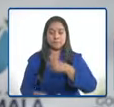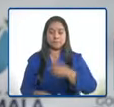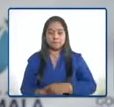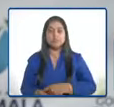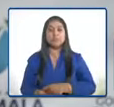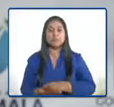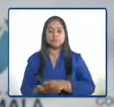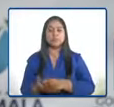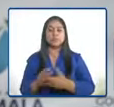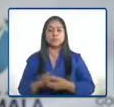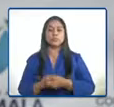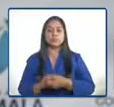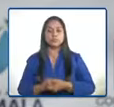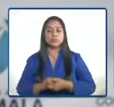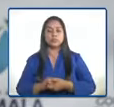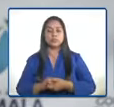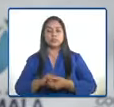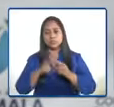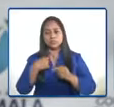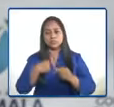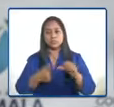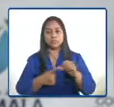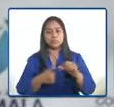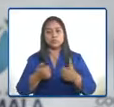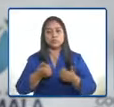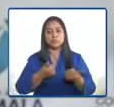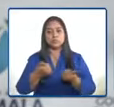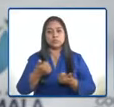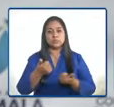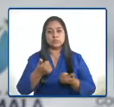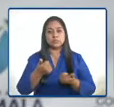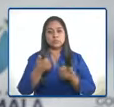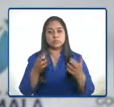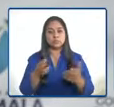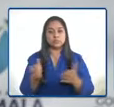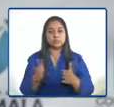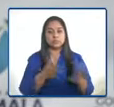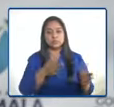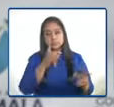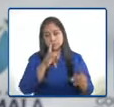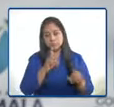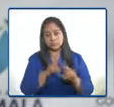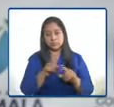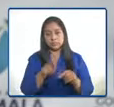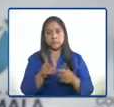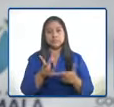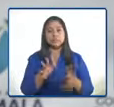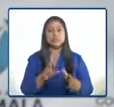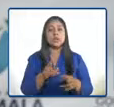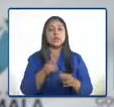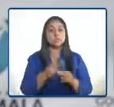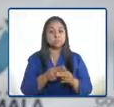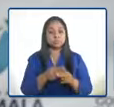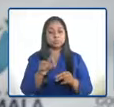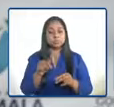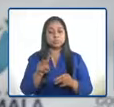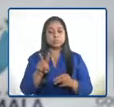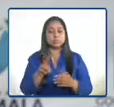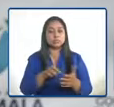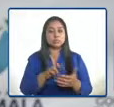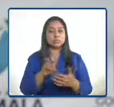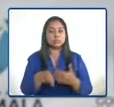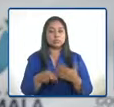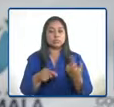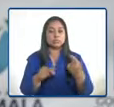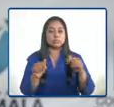avalado por el Instituto Centroamericano de Administración Pública. Además, estamos pendientes de concretar dos programas para este